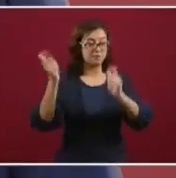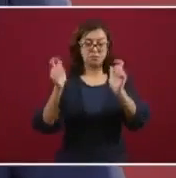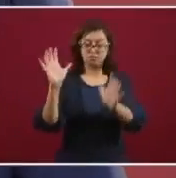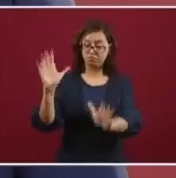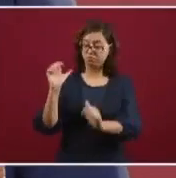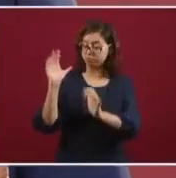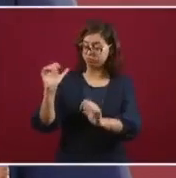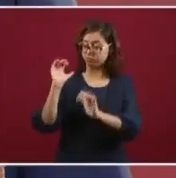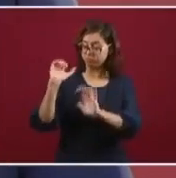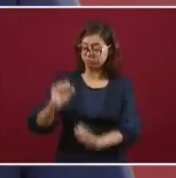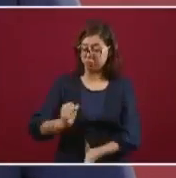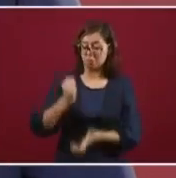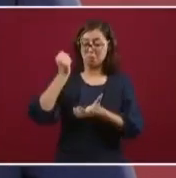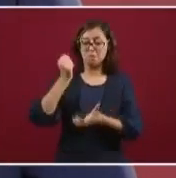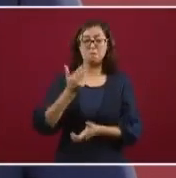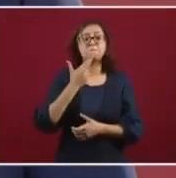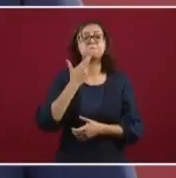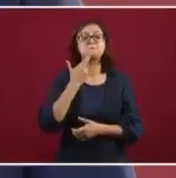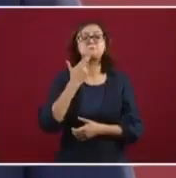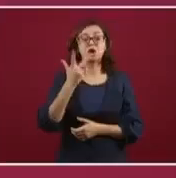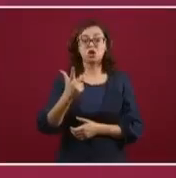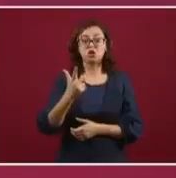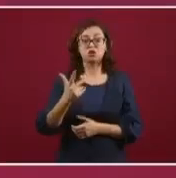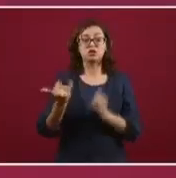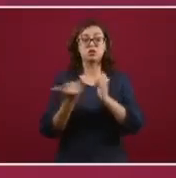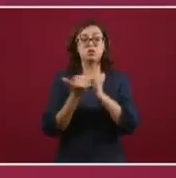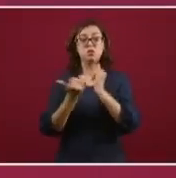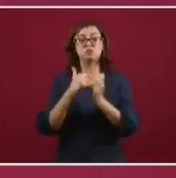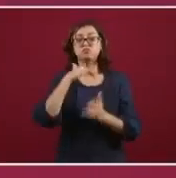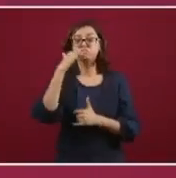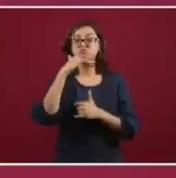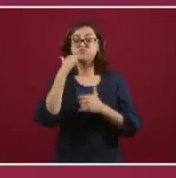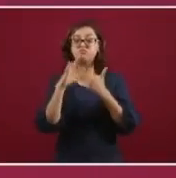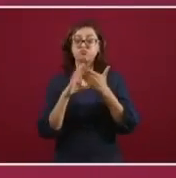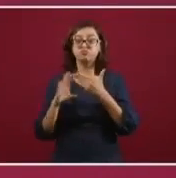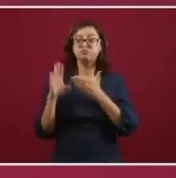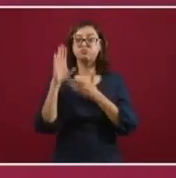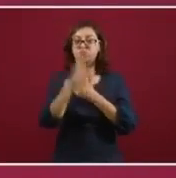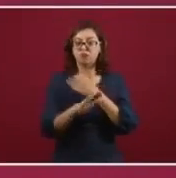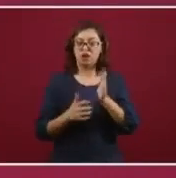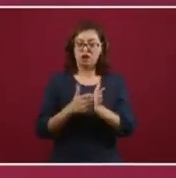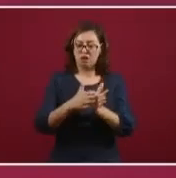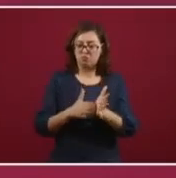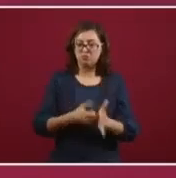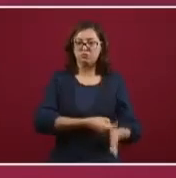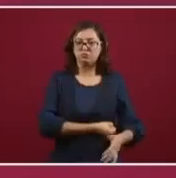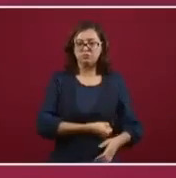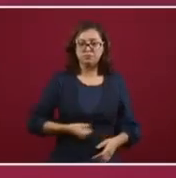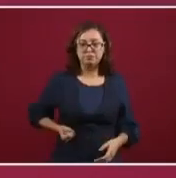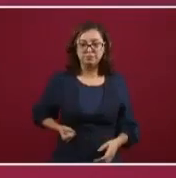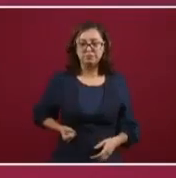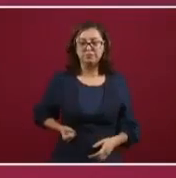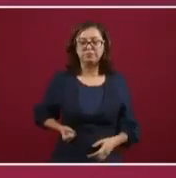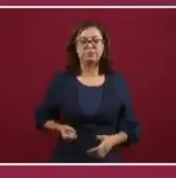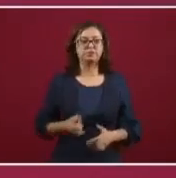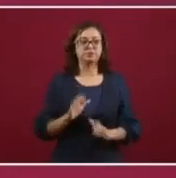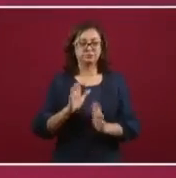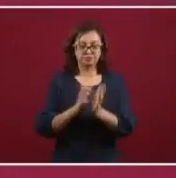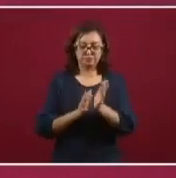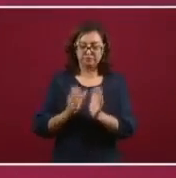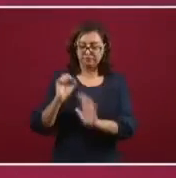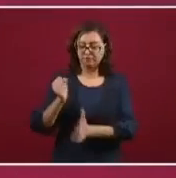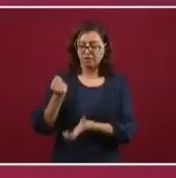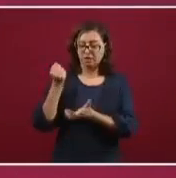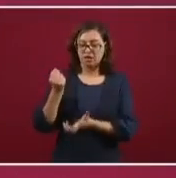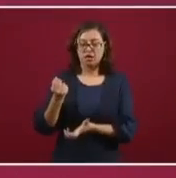ahorrar por el combate a la corrupción, por la austeridad. Y en el combate a